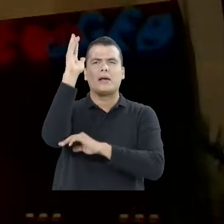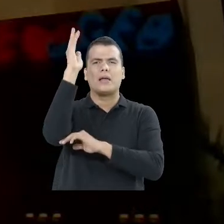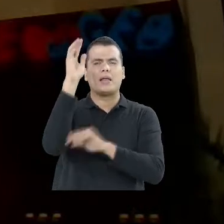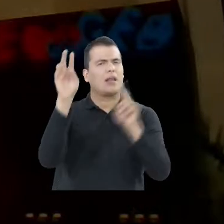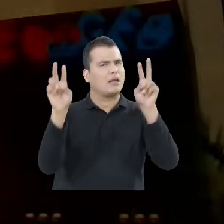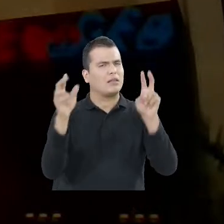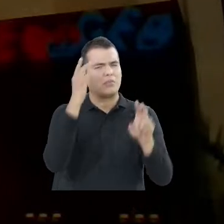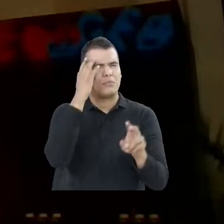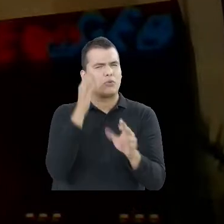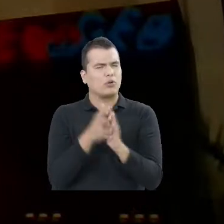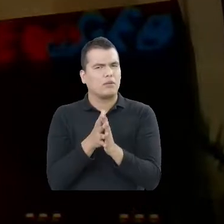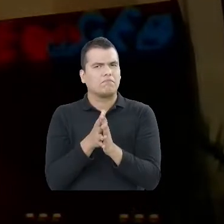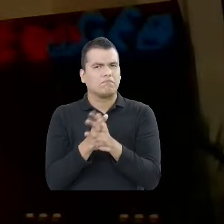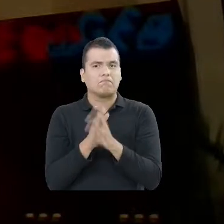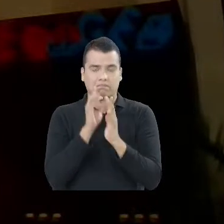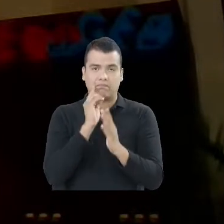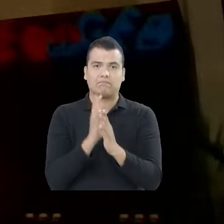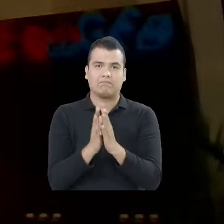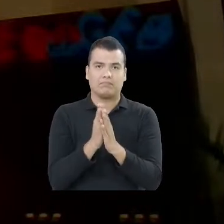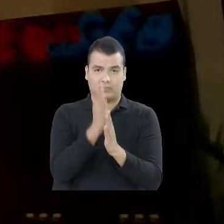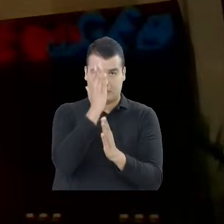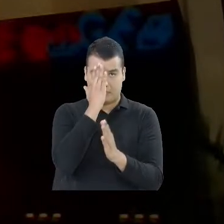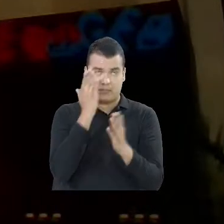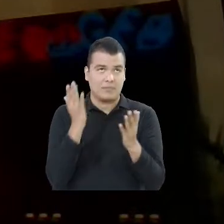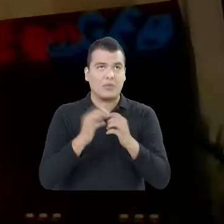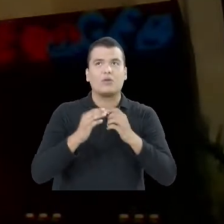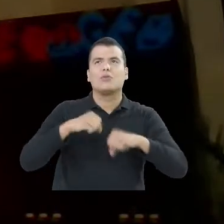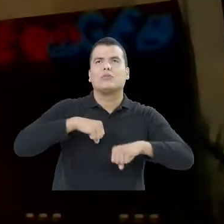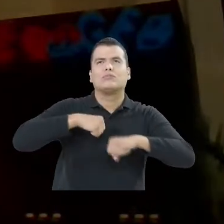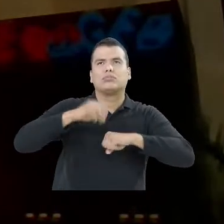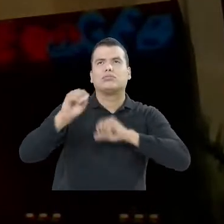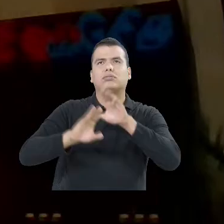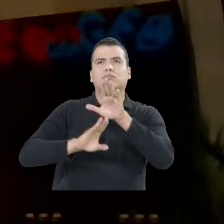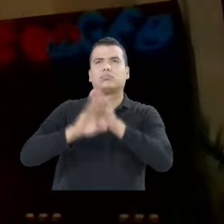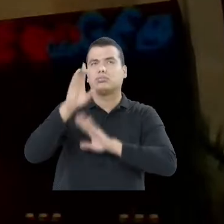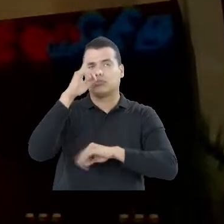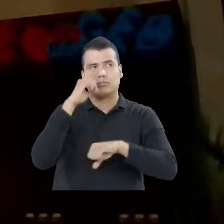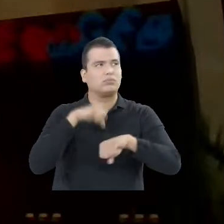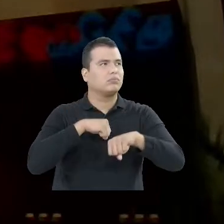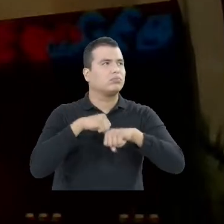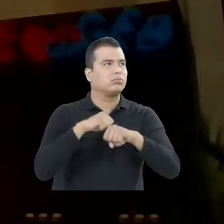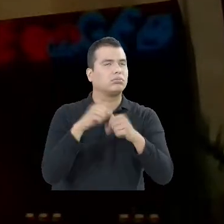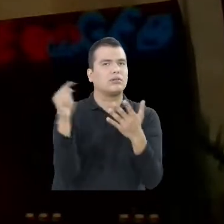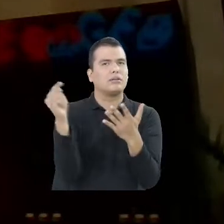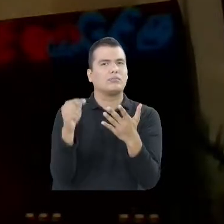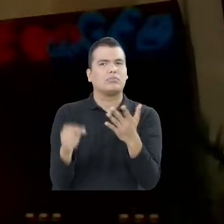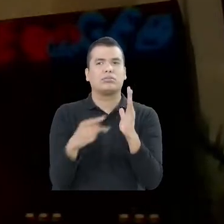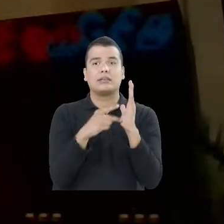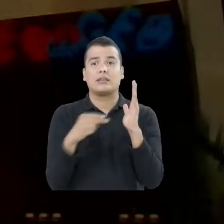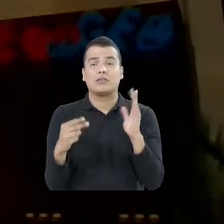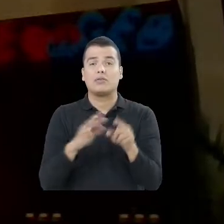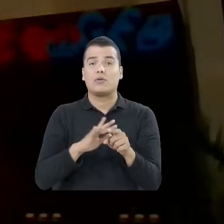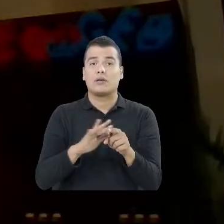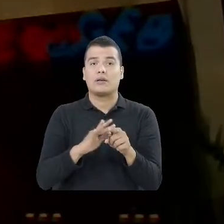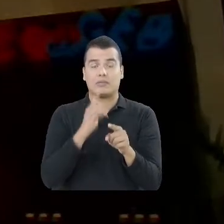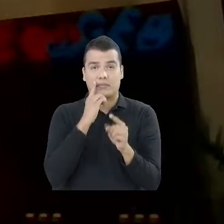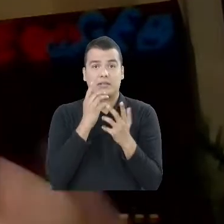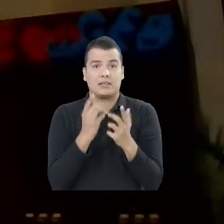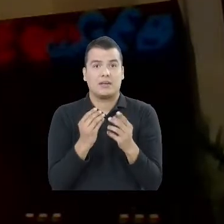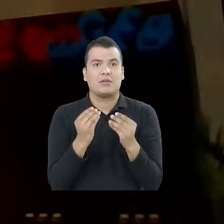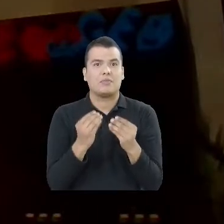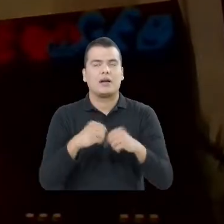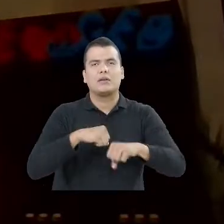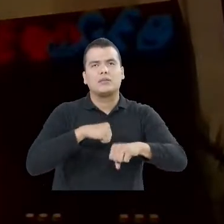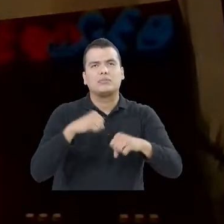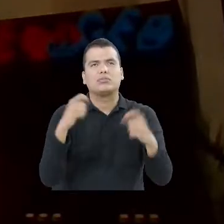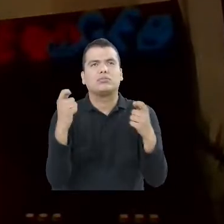hablar de este tema? Pues básicamente cuando nosotros queremos emprender o queremos empezar a aprovechar todas estas ventajas digitales para hacer un e-commerce o